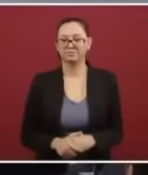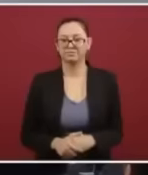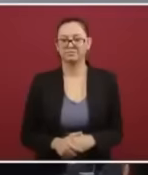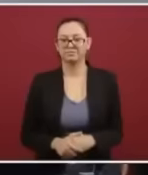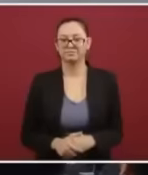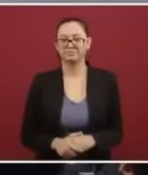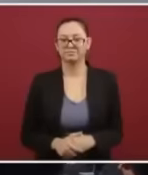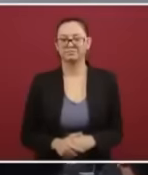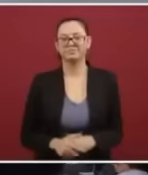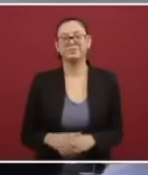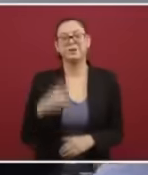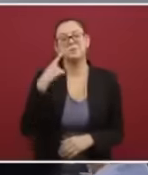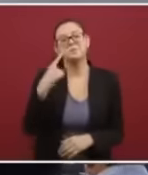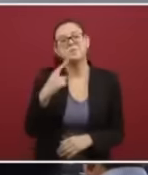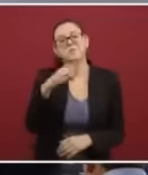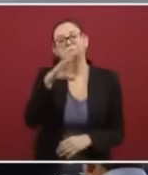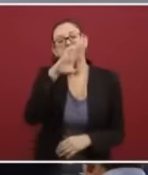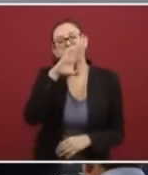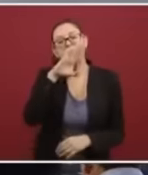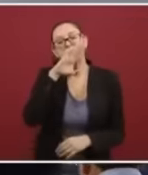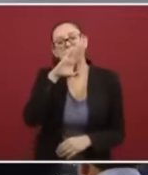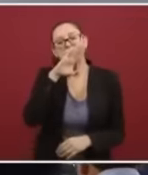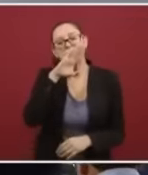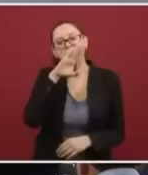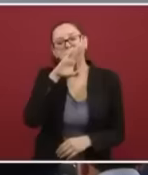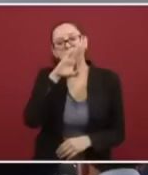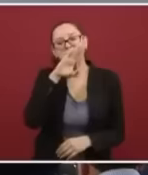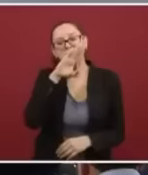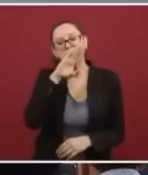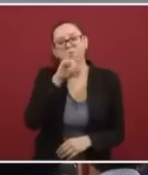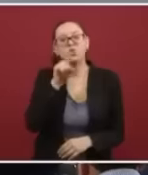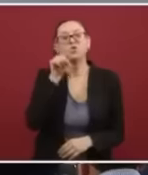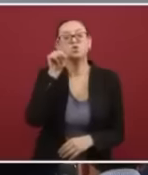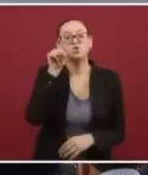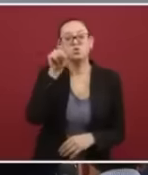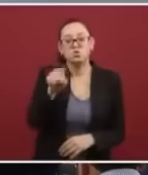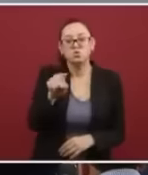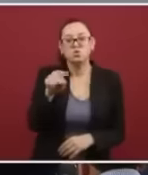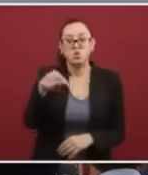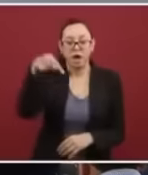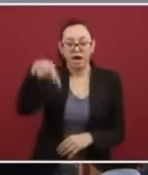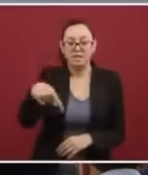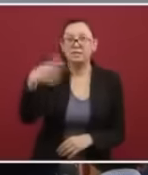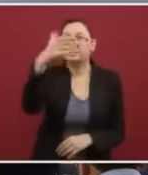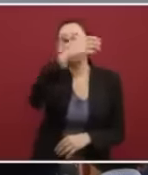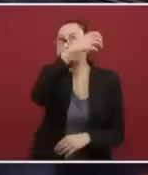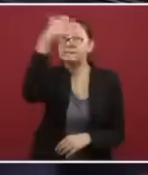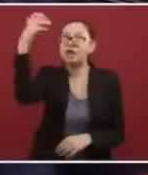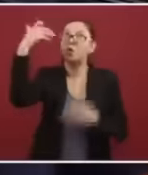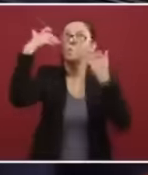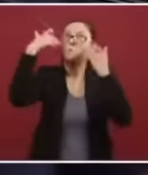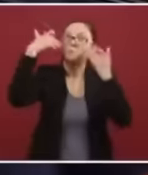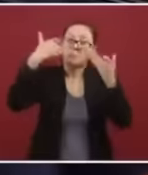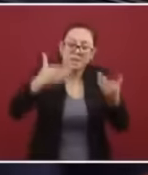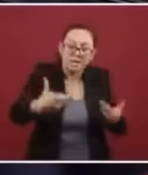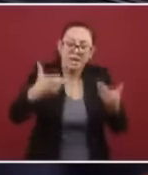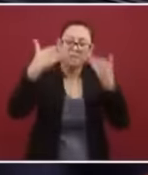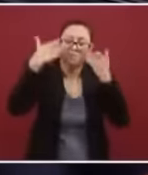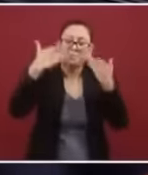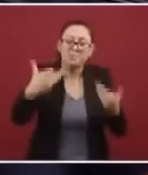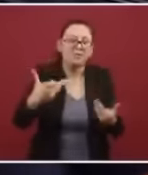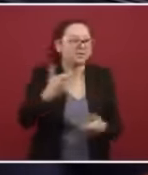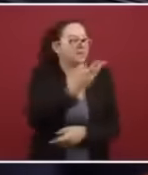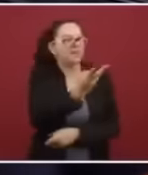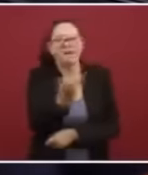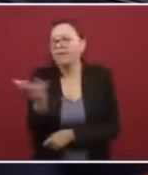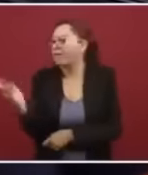Mira, mamá, tú que estás aquí, tú que estás en el cielo, míranos aquí, todas